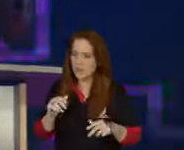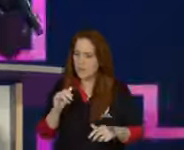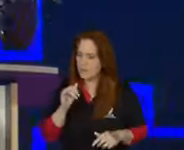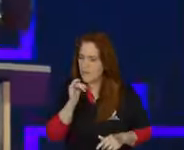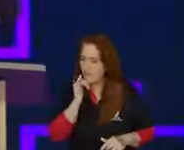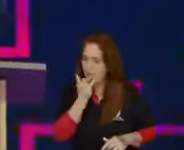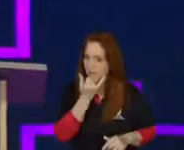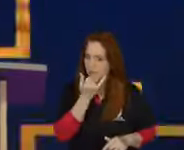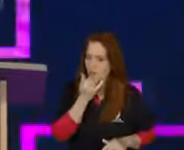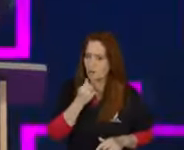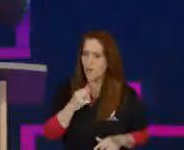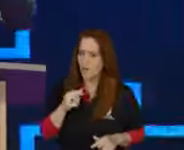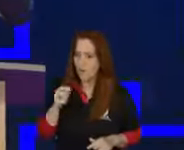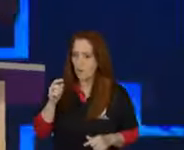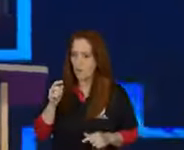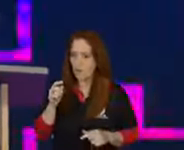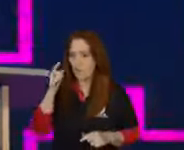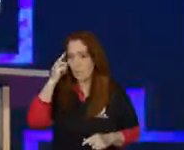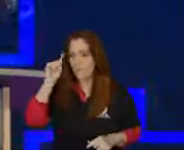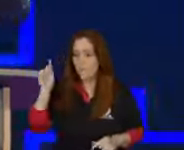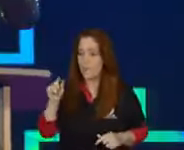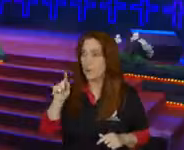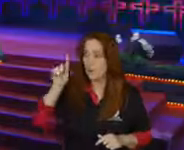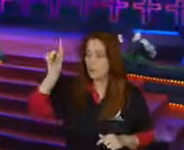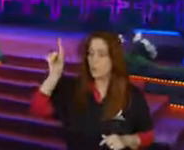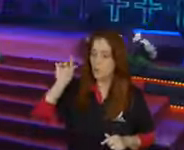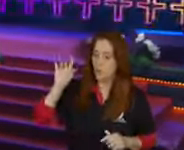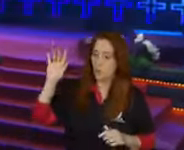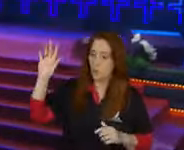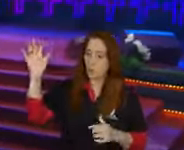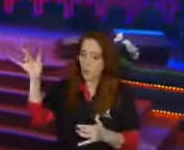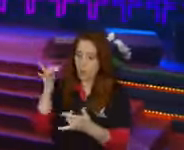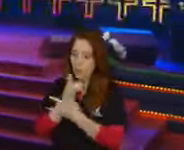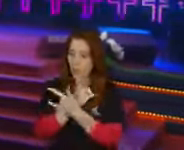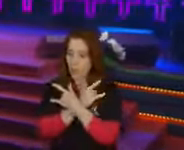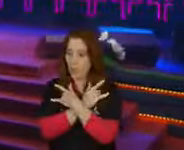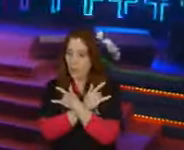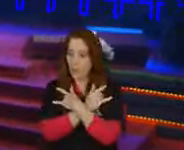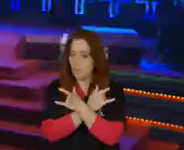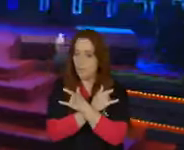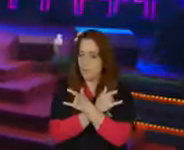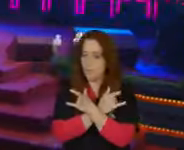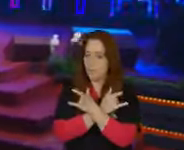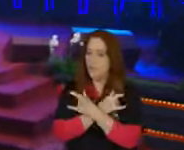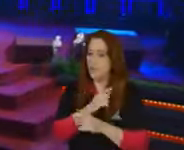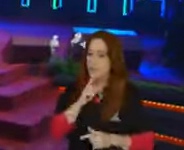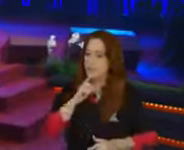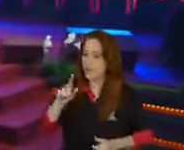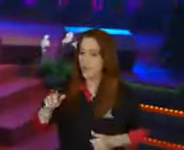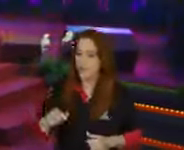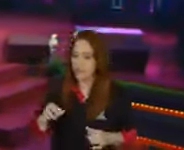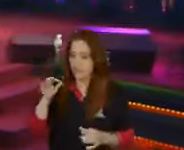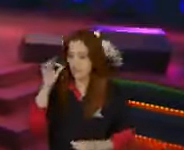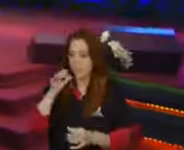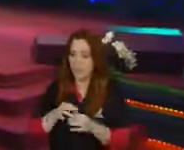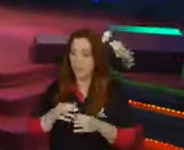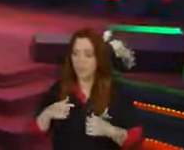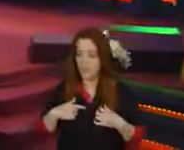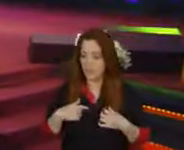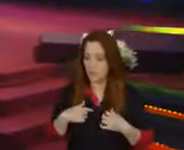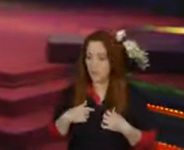fiel. Que lo sepan todos y lo diga el coro. Díselo. Le debo la